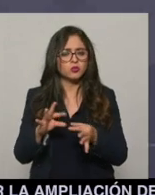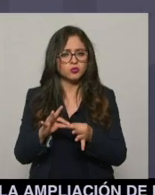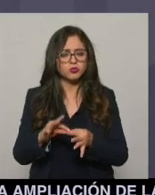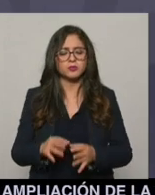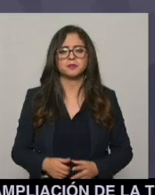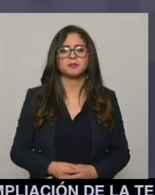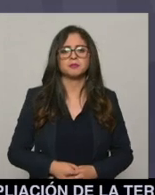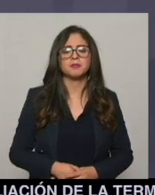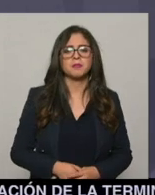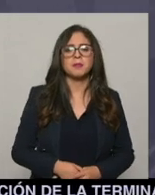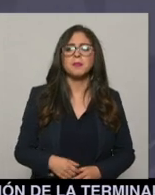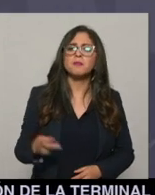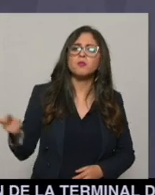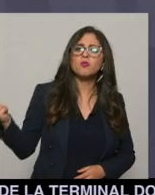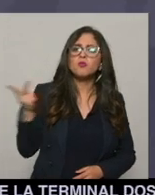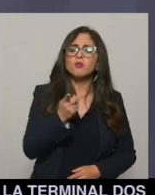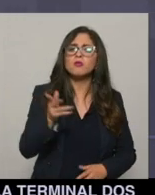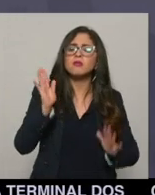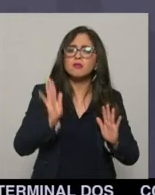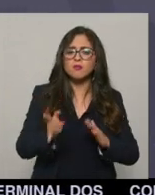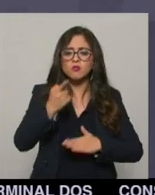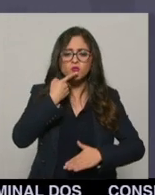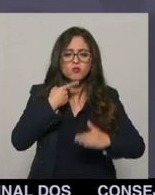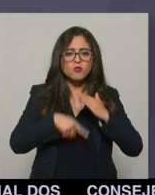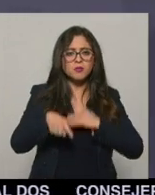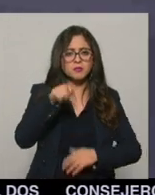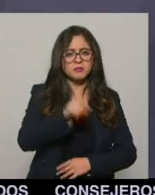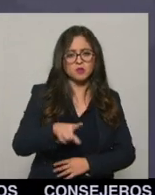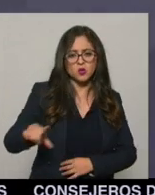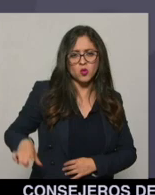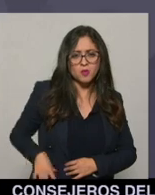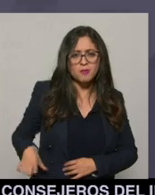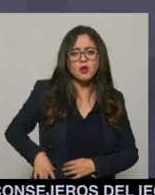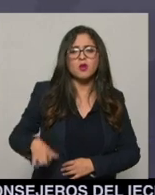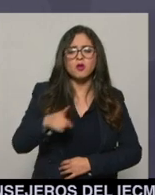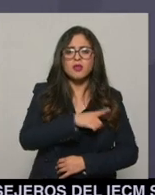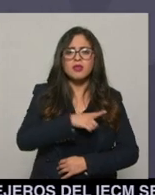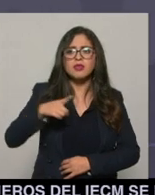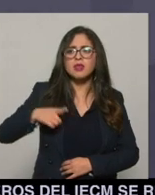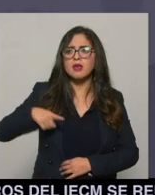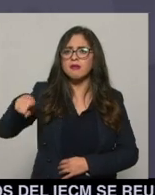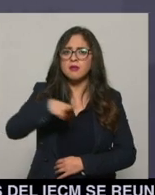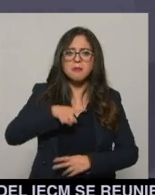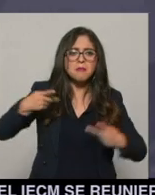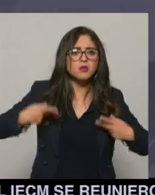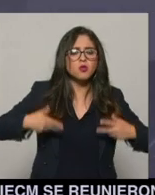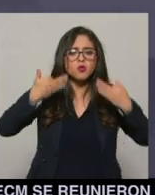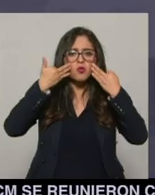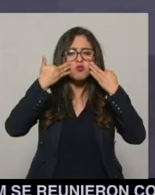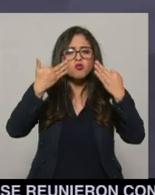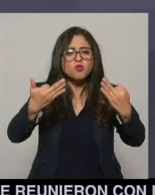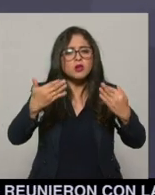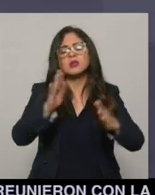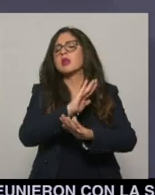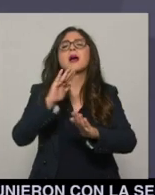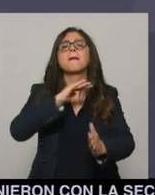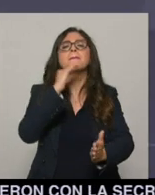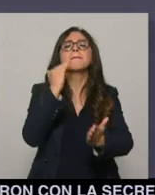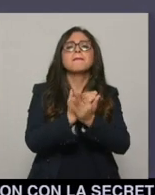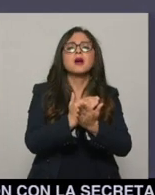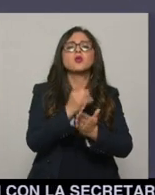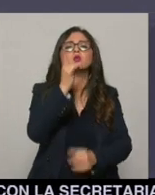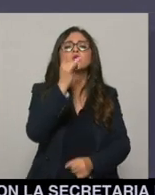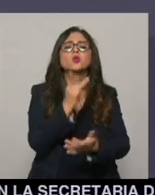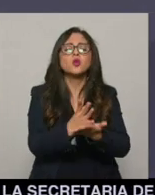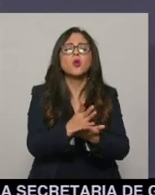este caso y de los otros que se han venido denunciando, este gobierno tiene que mandar un mensaje claro. No, insisto, basta de los puros mensajes